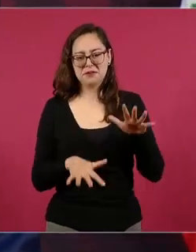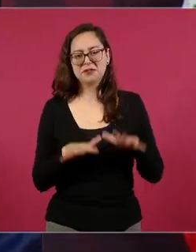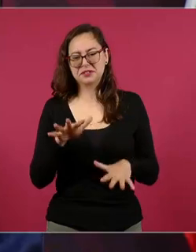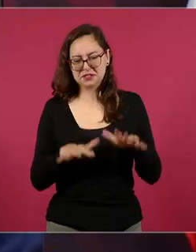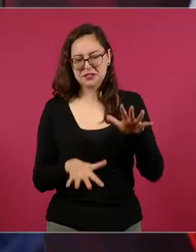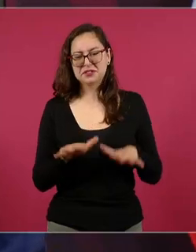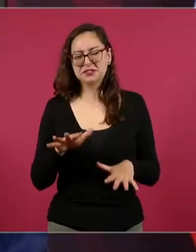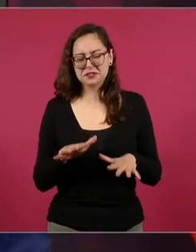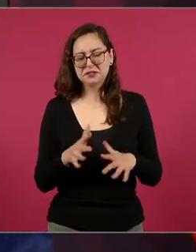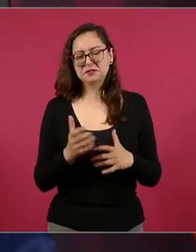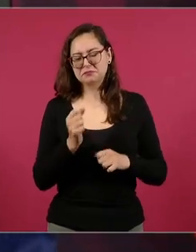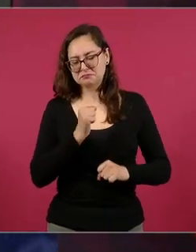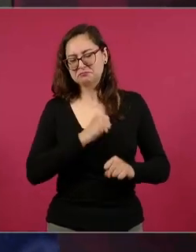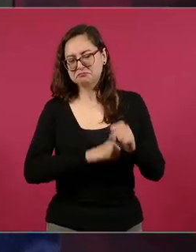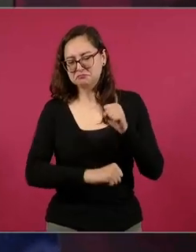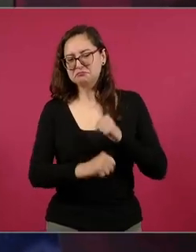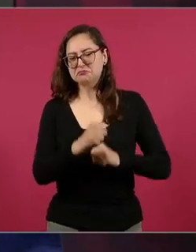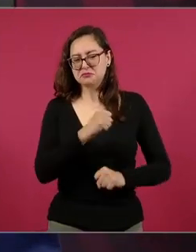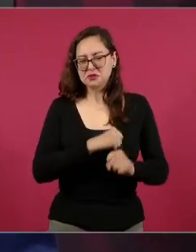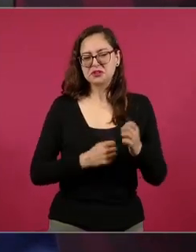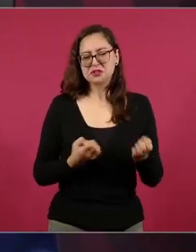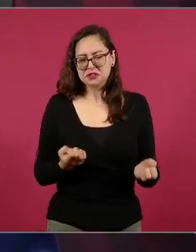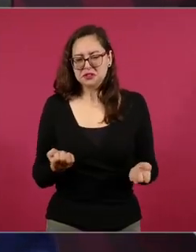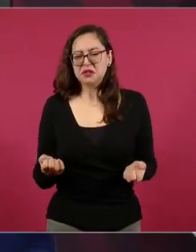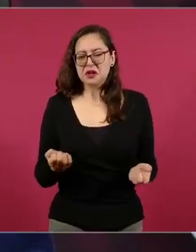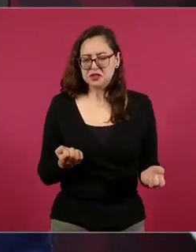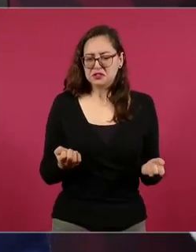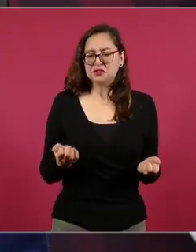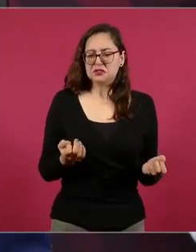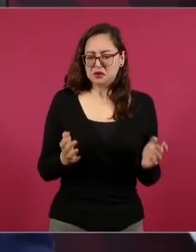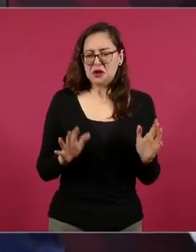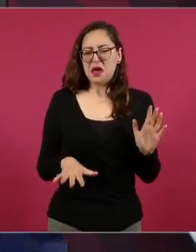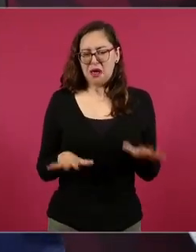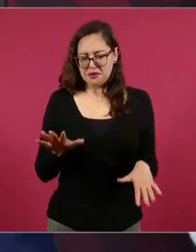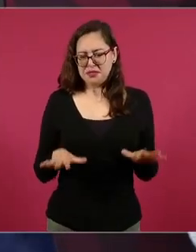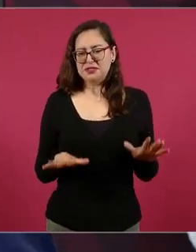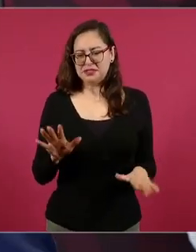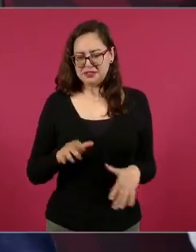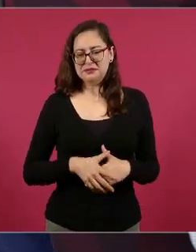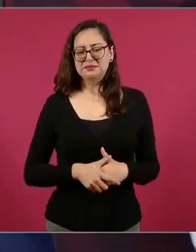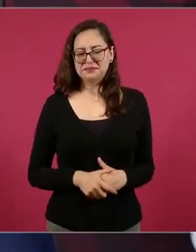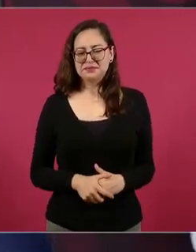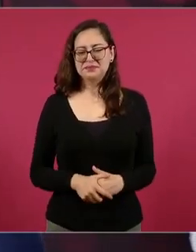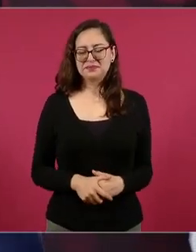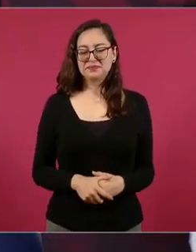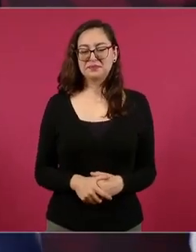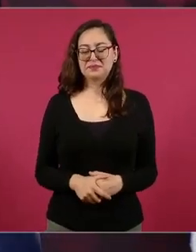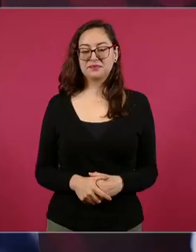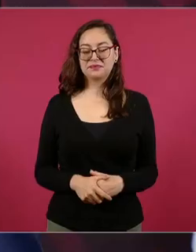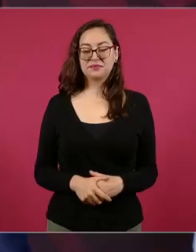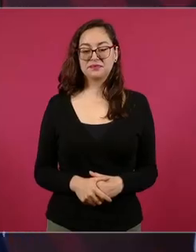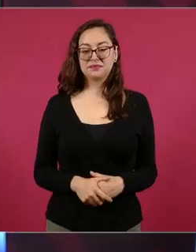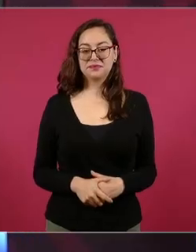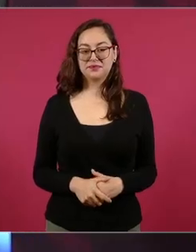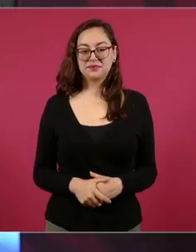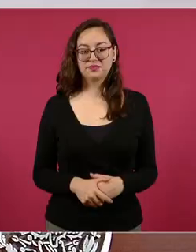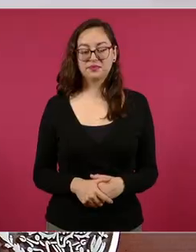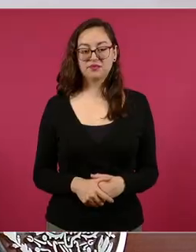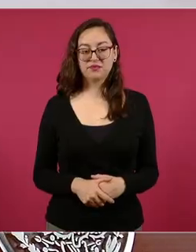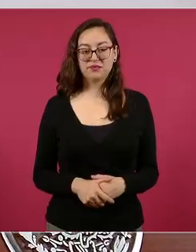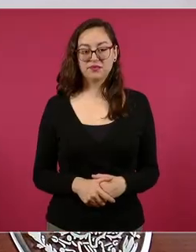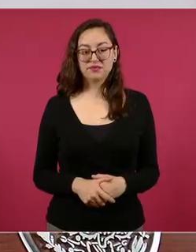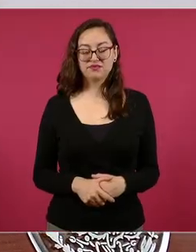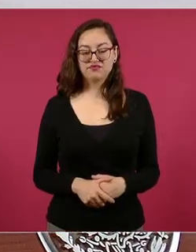hago cierto ejercicio, hago box de vez en cuando. Además,